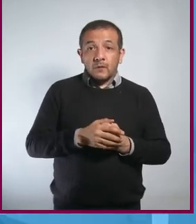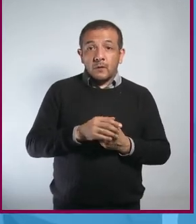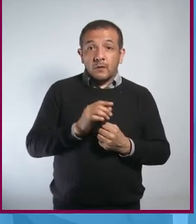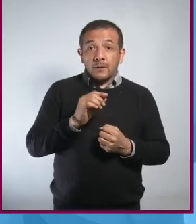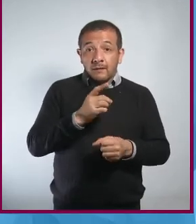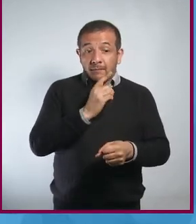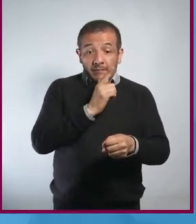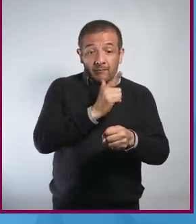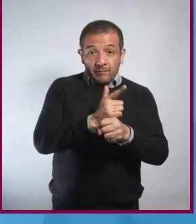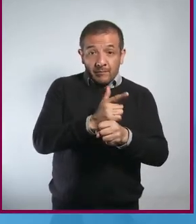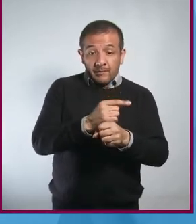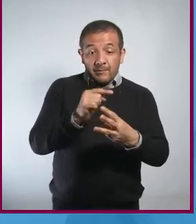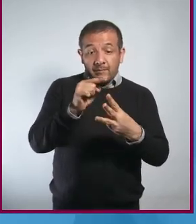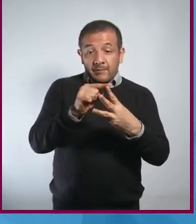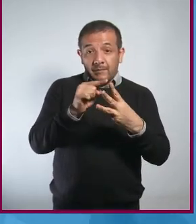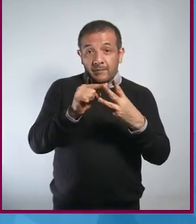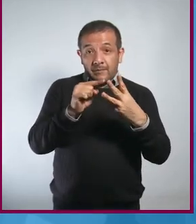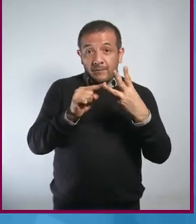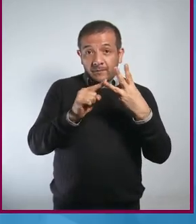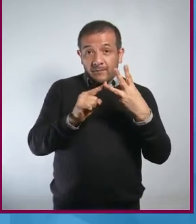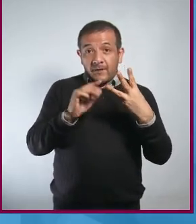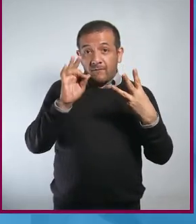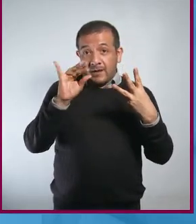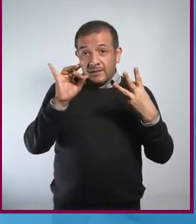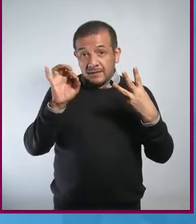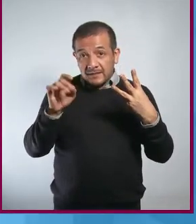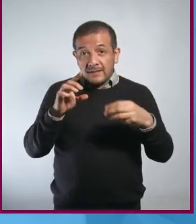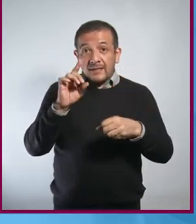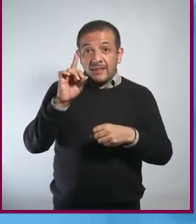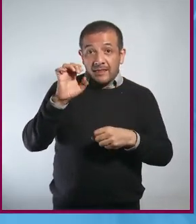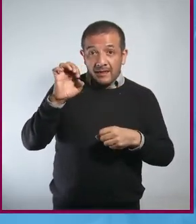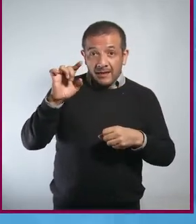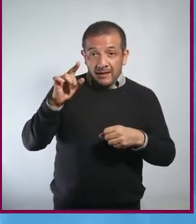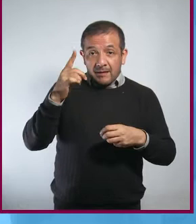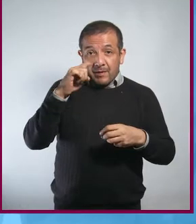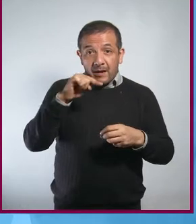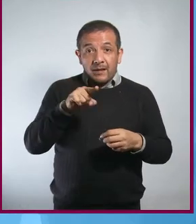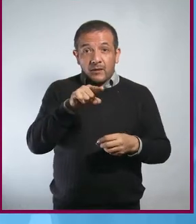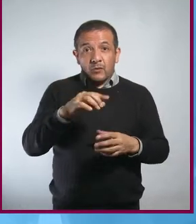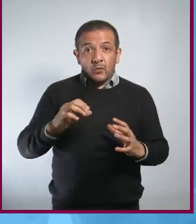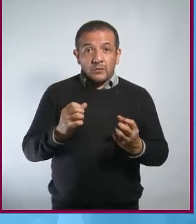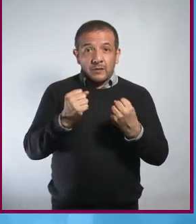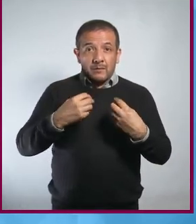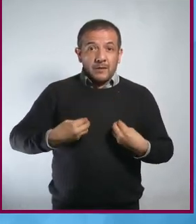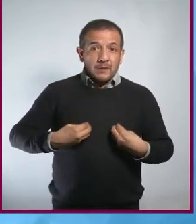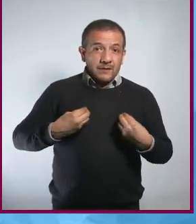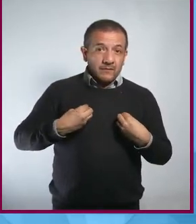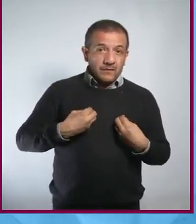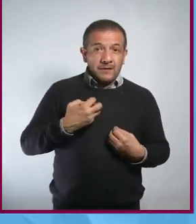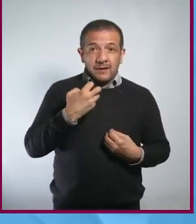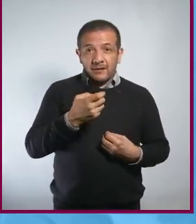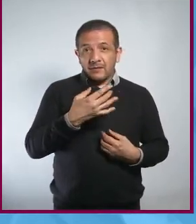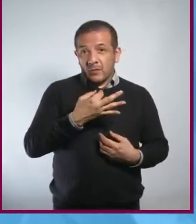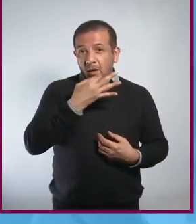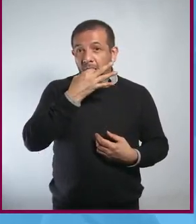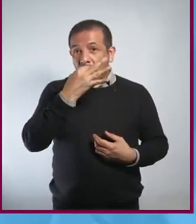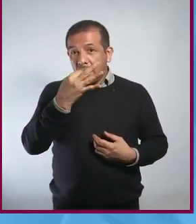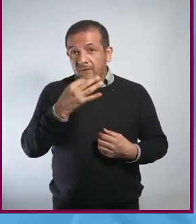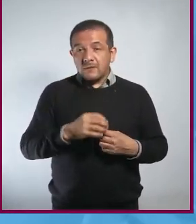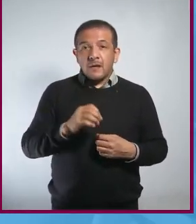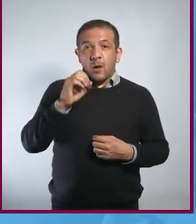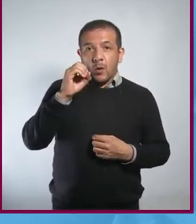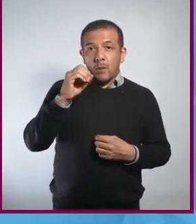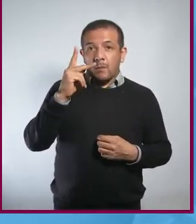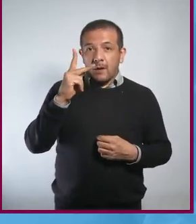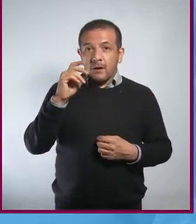Identificar las fases del dengue y sus signos de alarma oportunamente salva vidas. Este es un mensaje de la